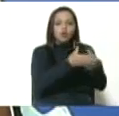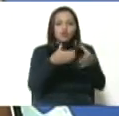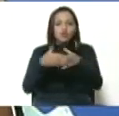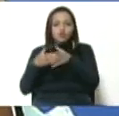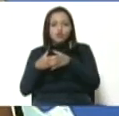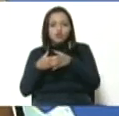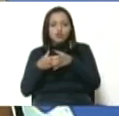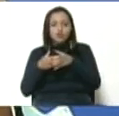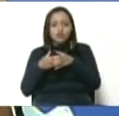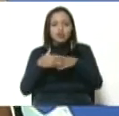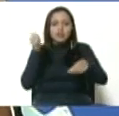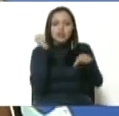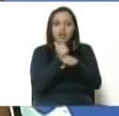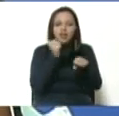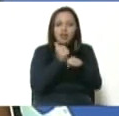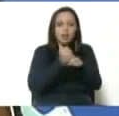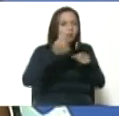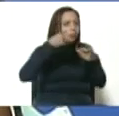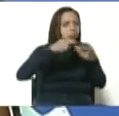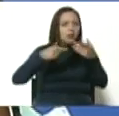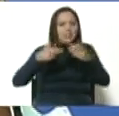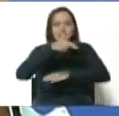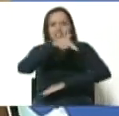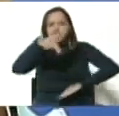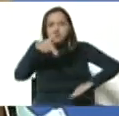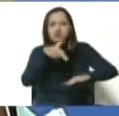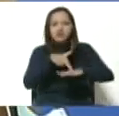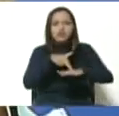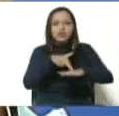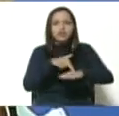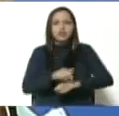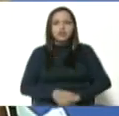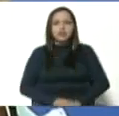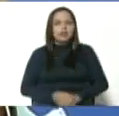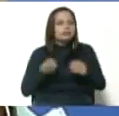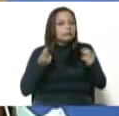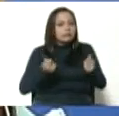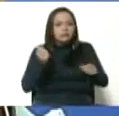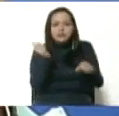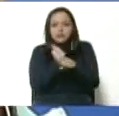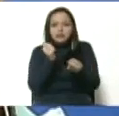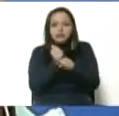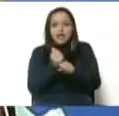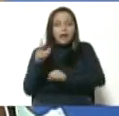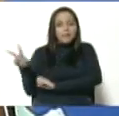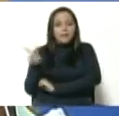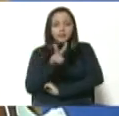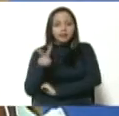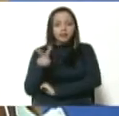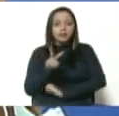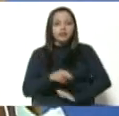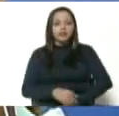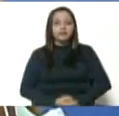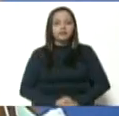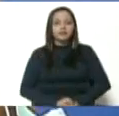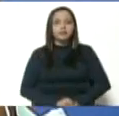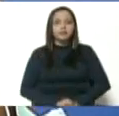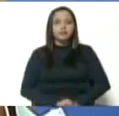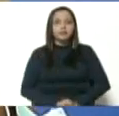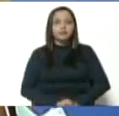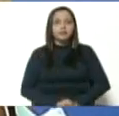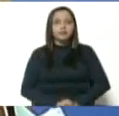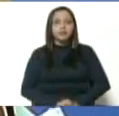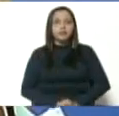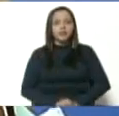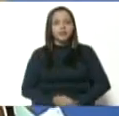las organizaciones de trabajadoras y trabajadores nacionales activas en Venezuela en el